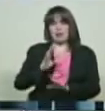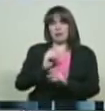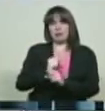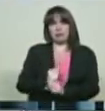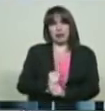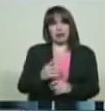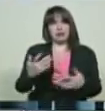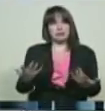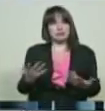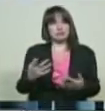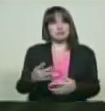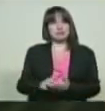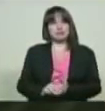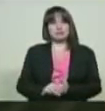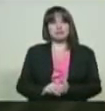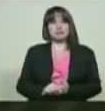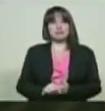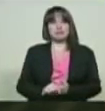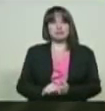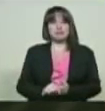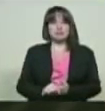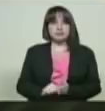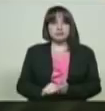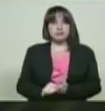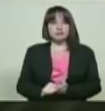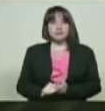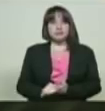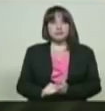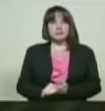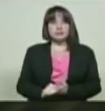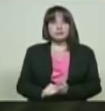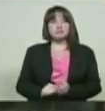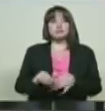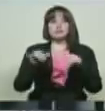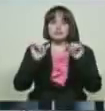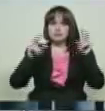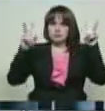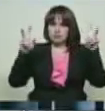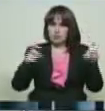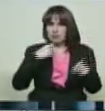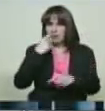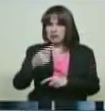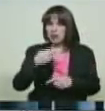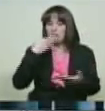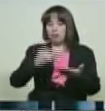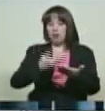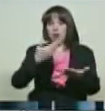una basura, más nada. En este contexto y en lo económico, propuso celebrar